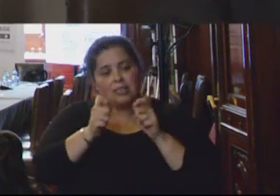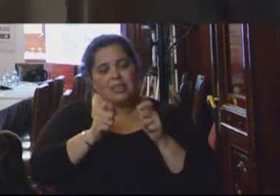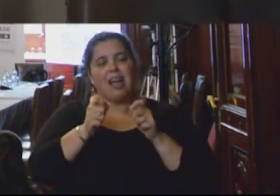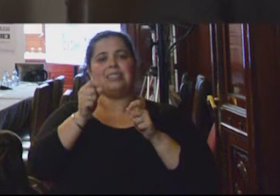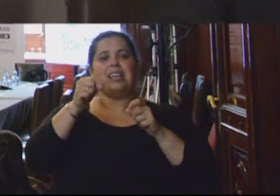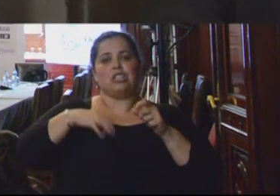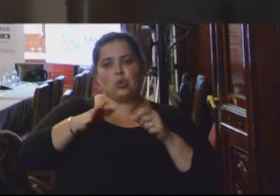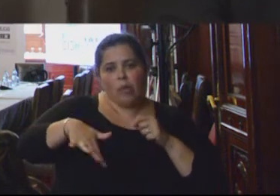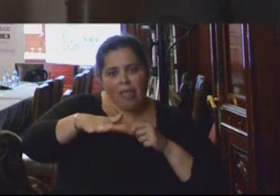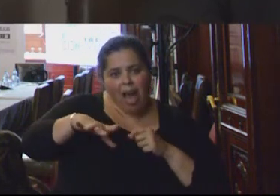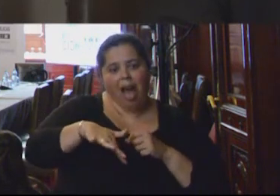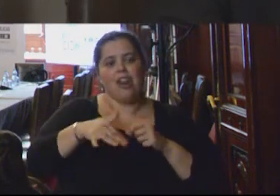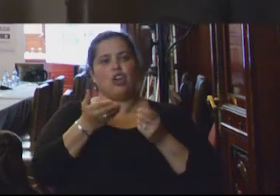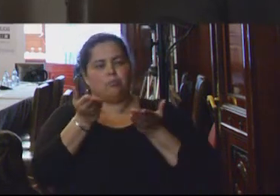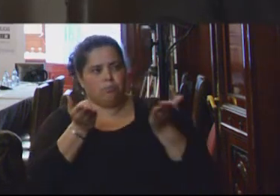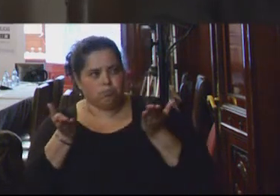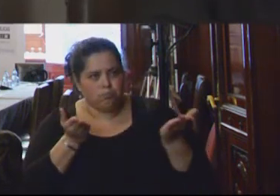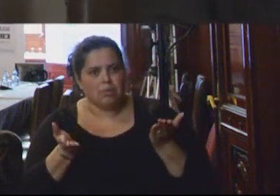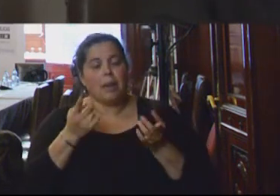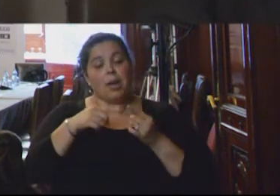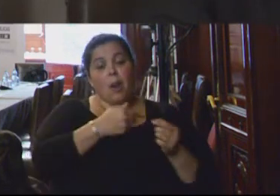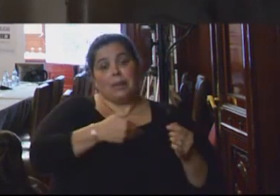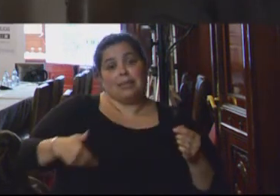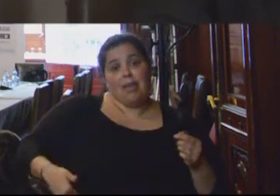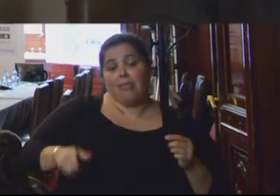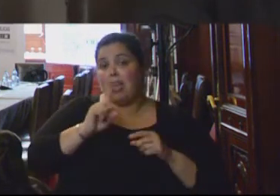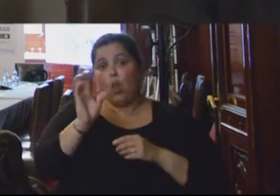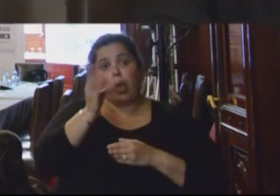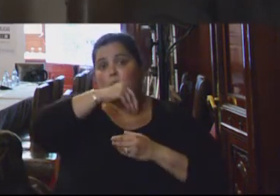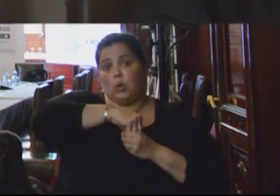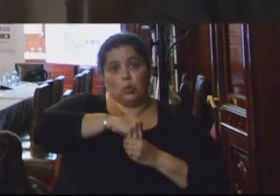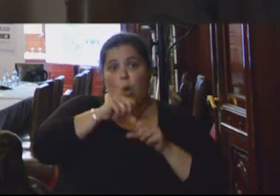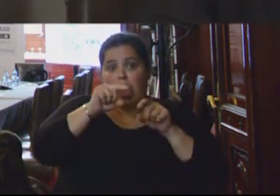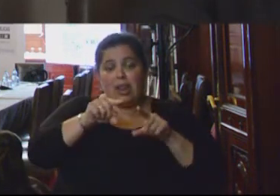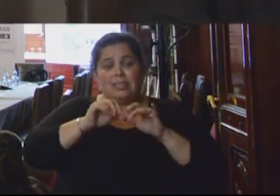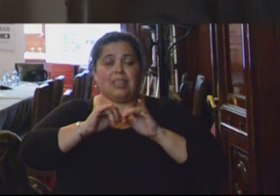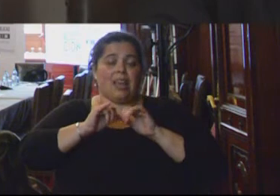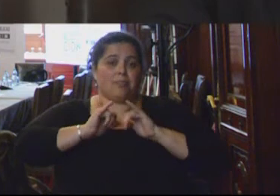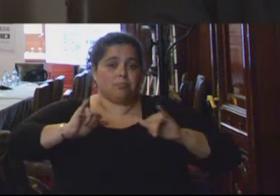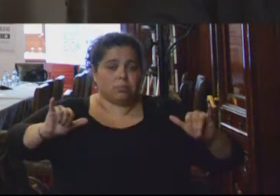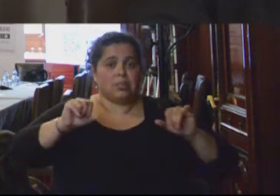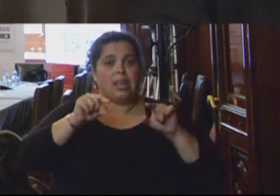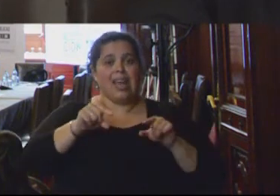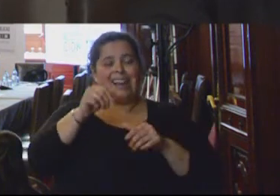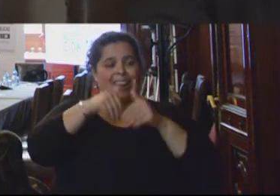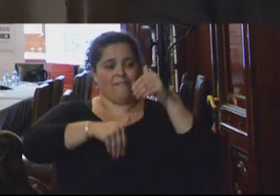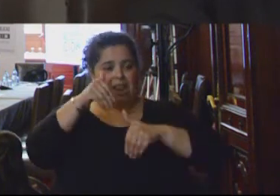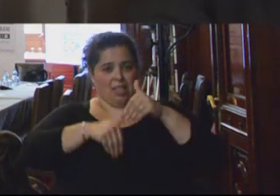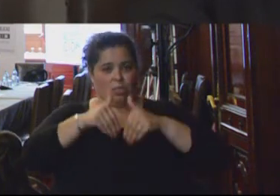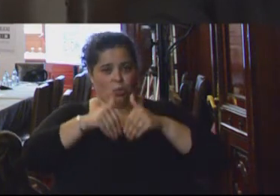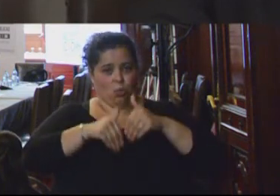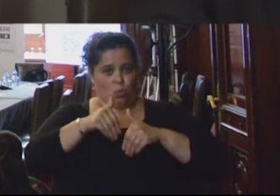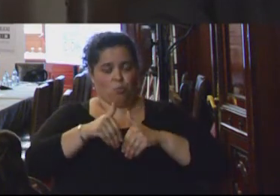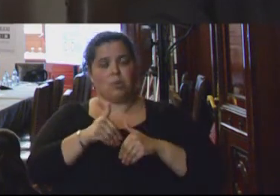sociedad civil, el presidente no incluyó dentro de ese referéndum la derogatoria de la Ley Orgánica